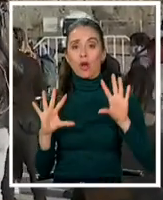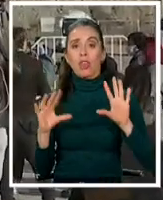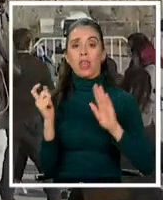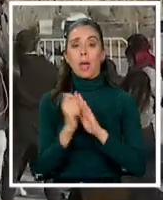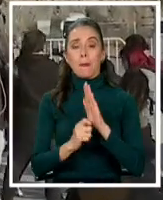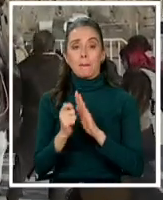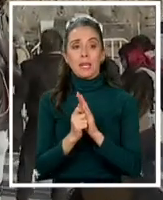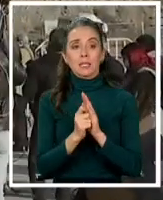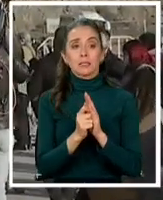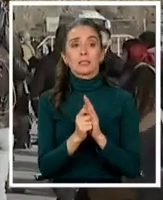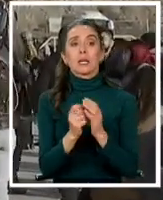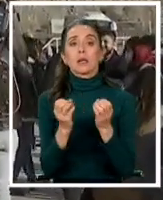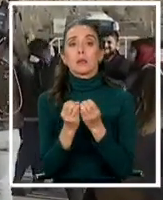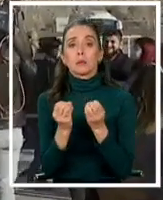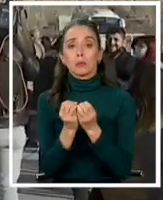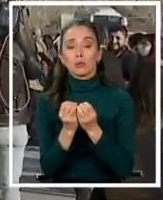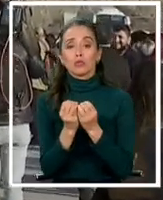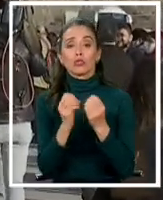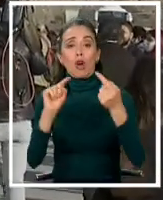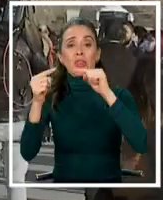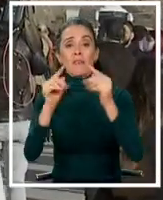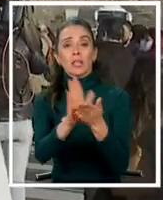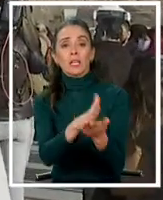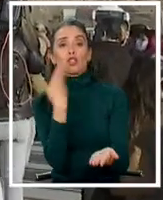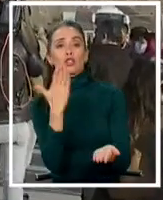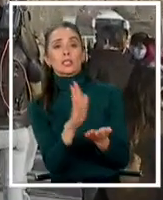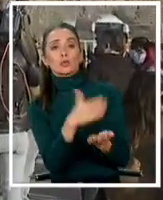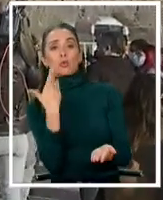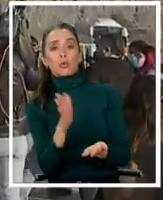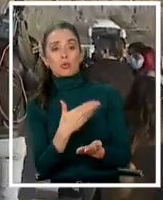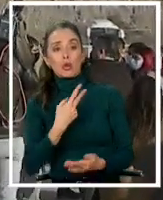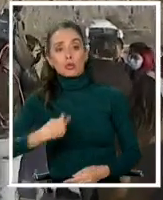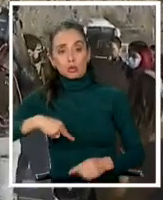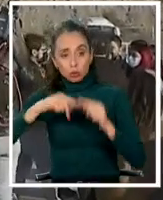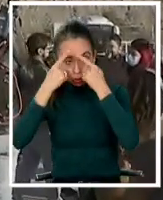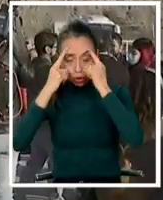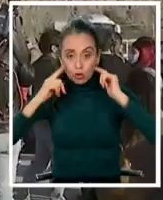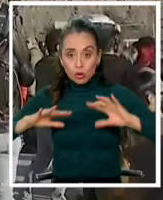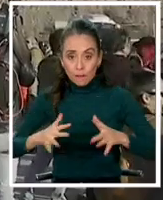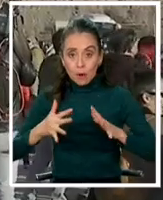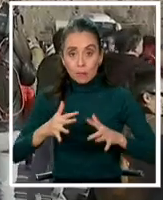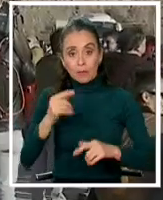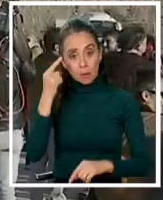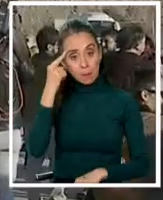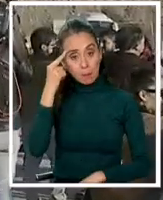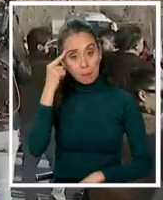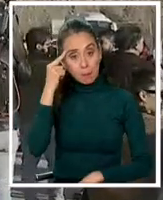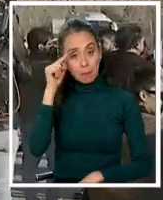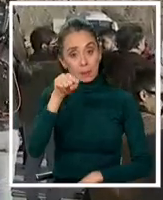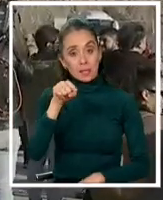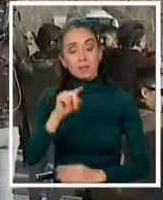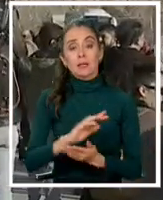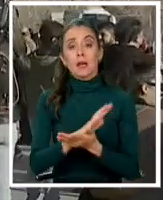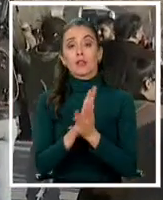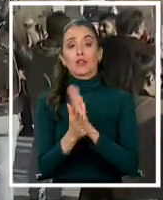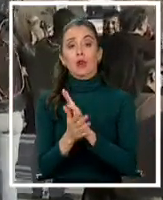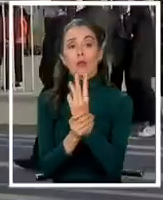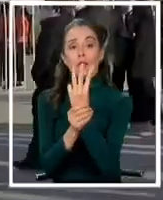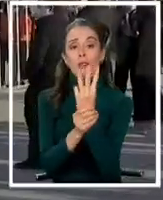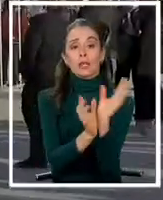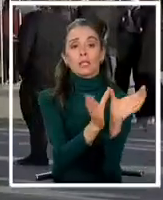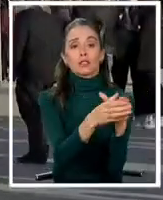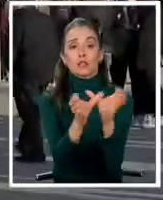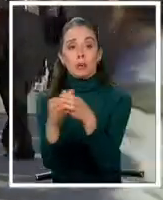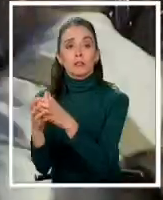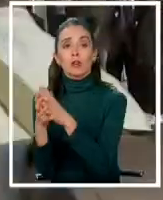en donde nos excluyeron bastante del debate. Sin embargo, obviamente, vamos a poner todo nuestro esfuerzo pensando en todas estas 3 comisiones.